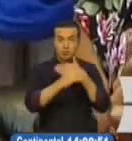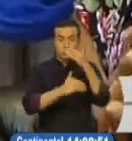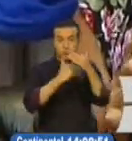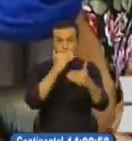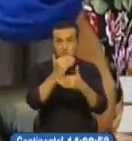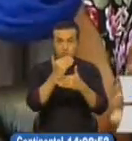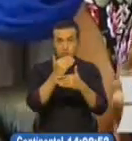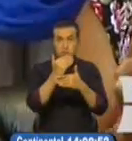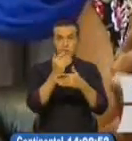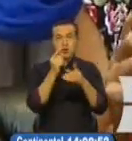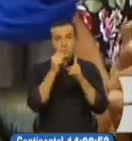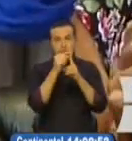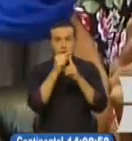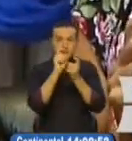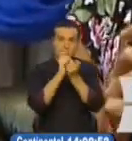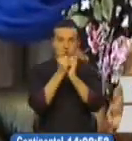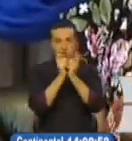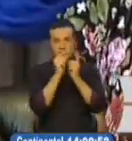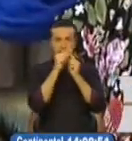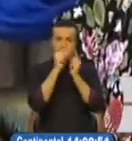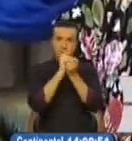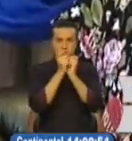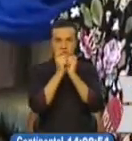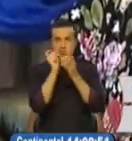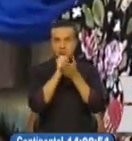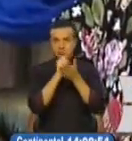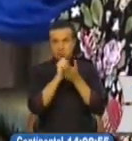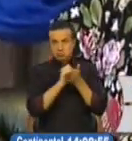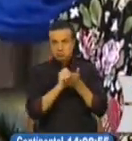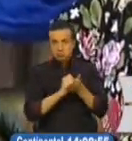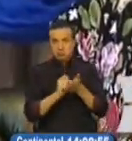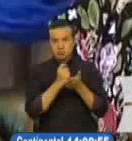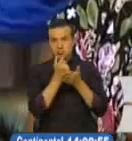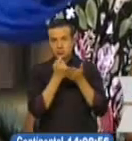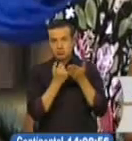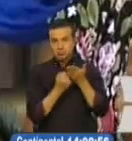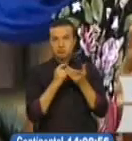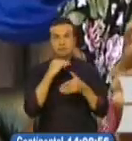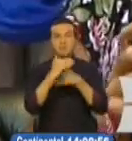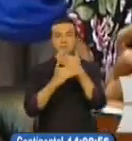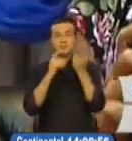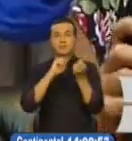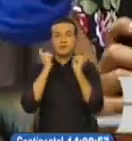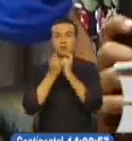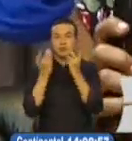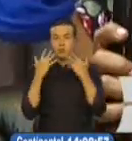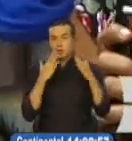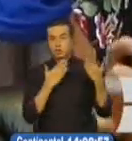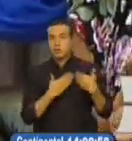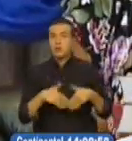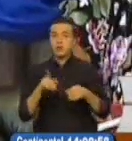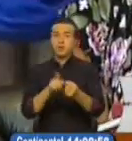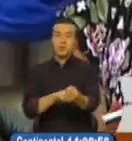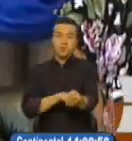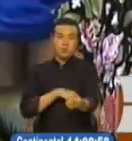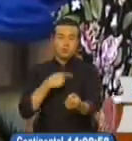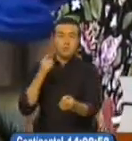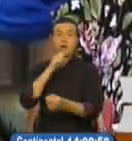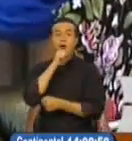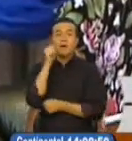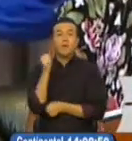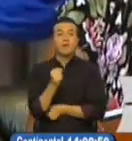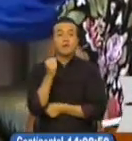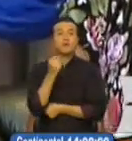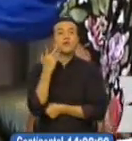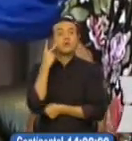la ortografía, la redacción, y convertimos esa maravillosa tradición oral de los abuelos en